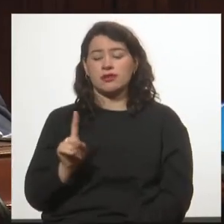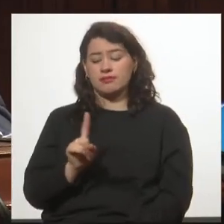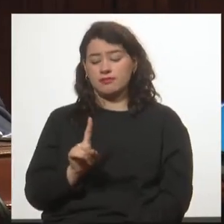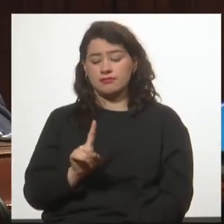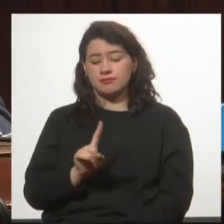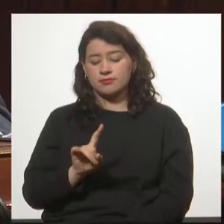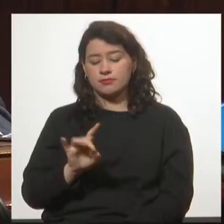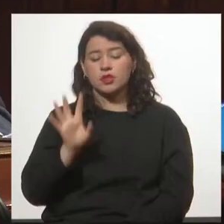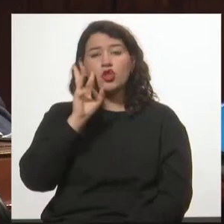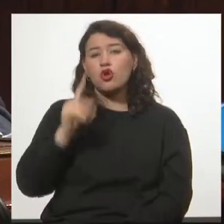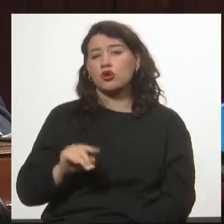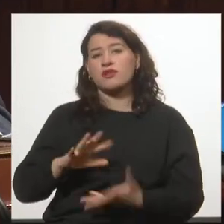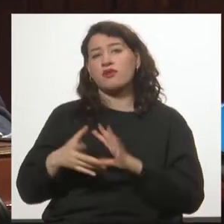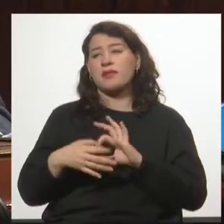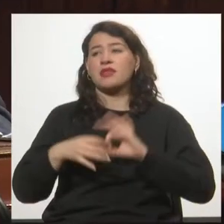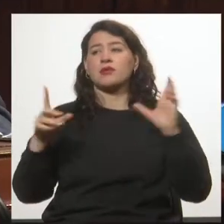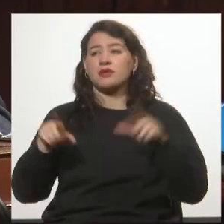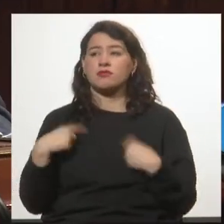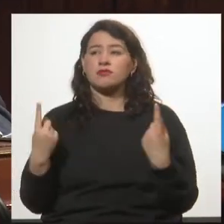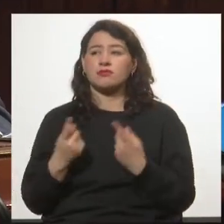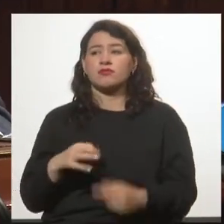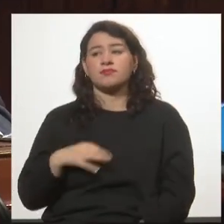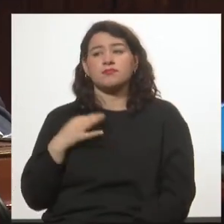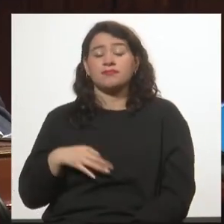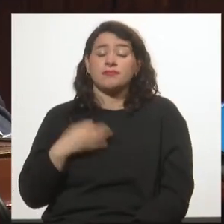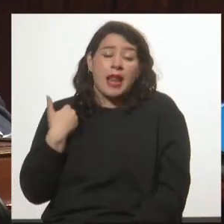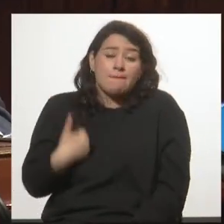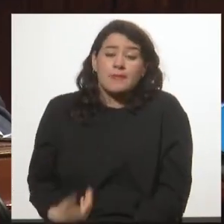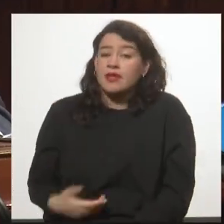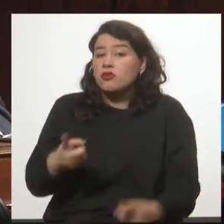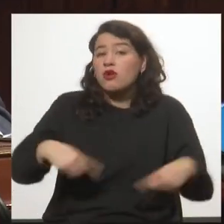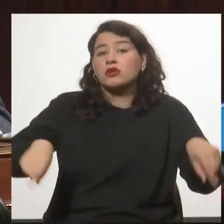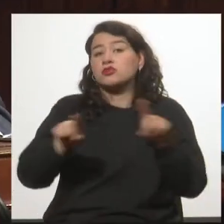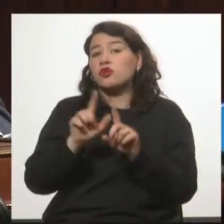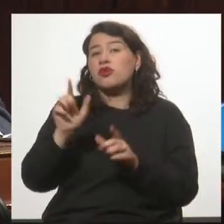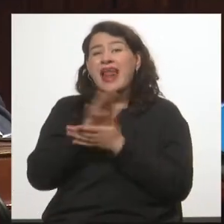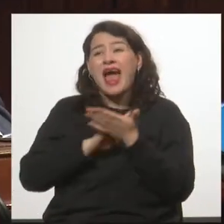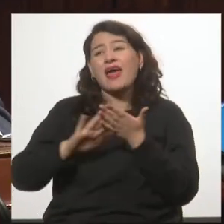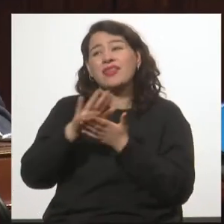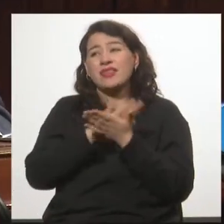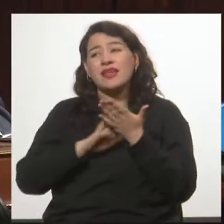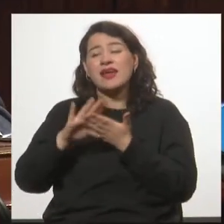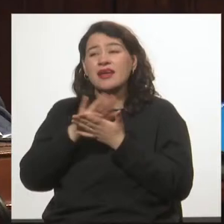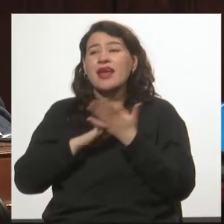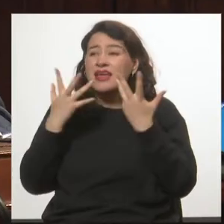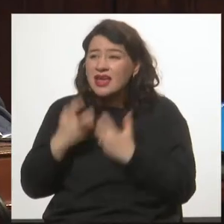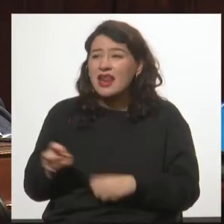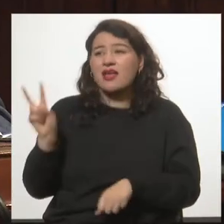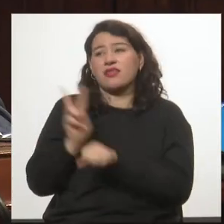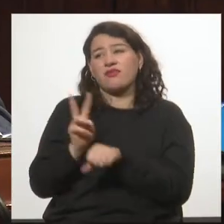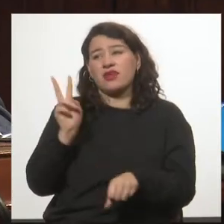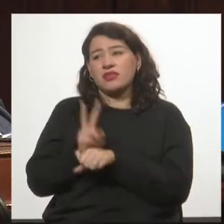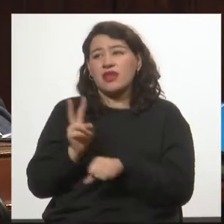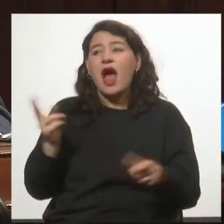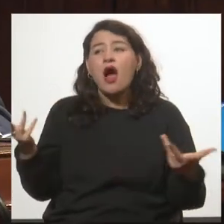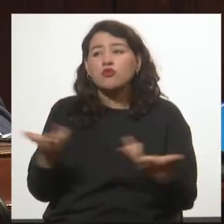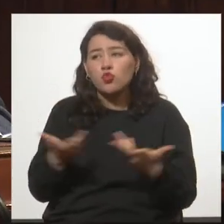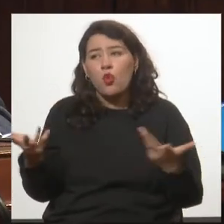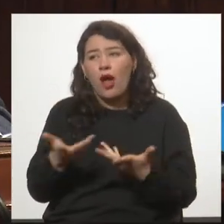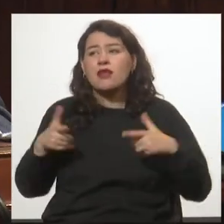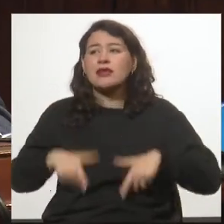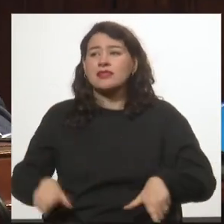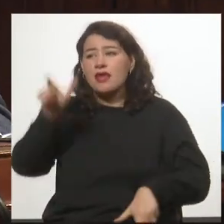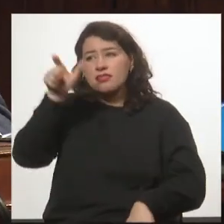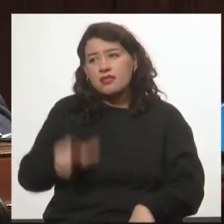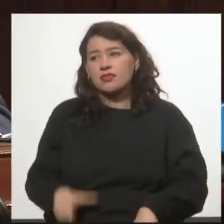el mecanismo democrático que tenemos lamento que no haya en sal a nadie que esté dispuesto a defender a la actual intendenta